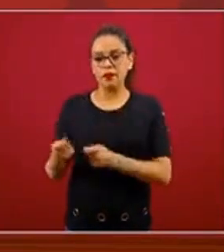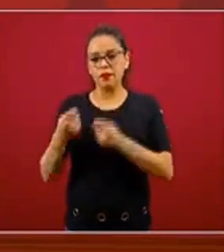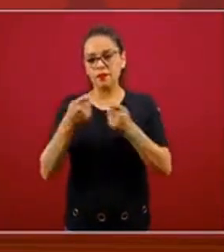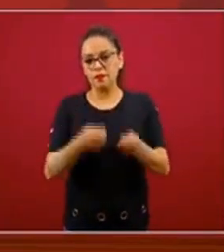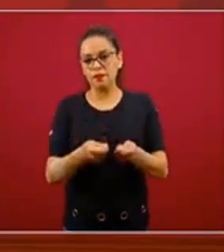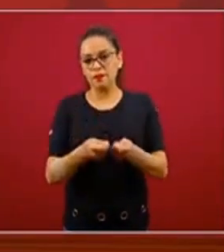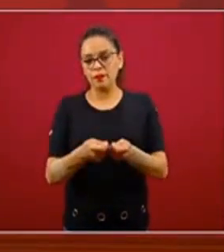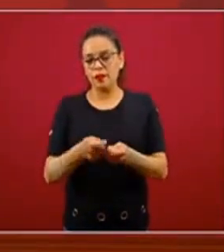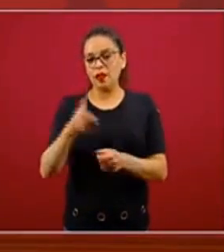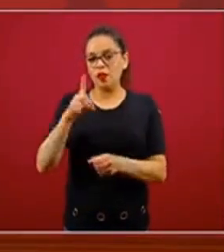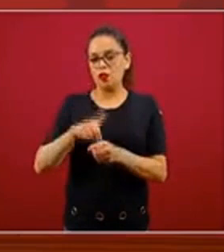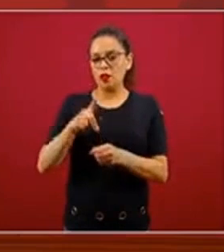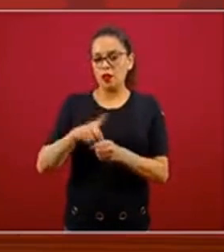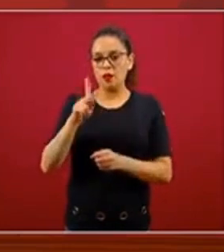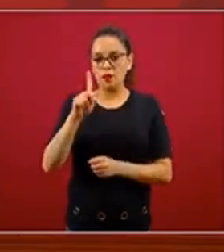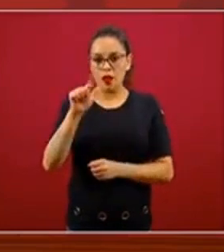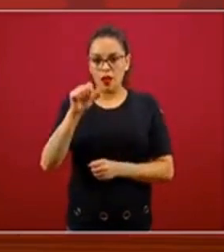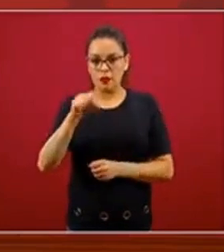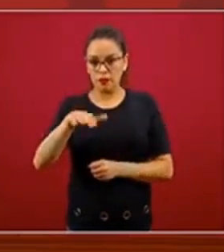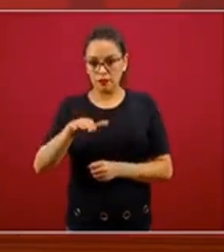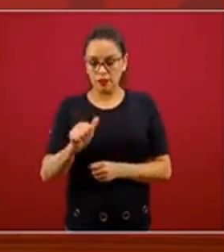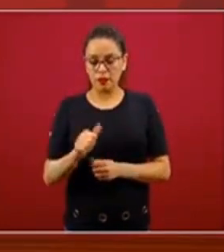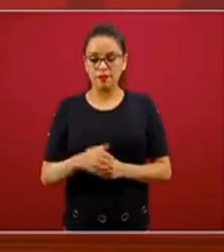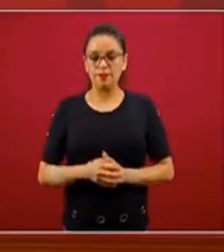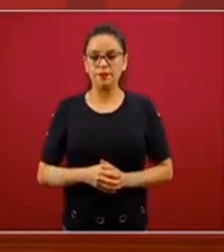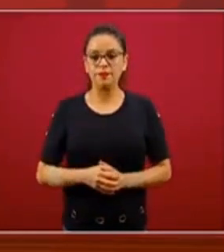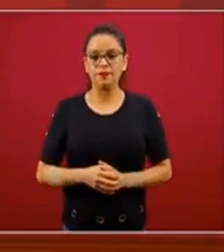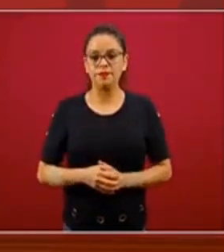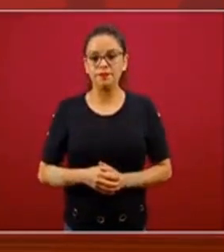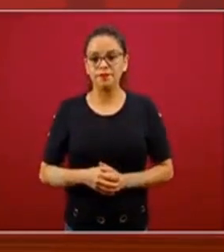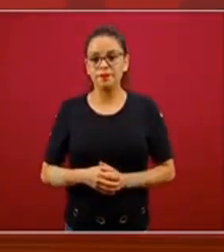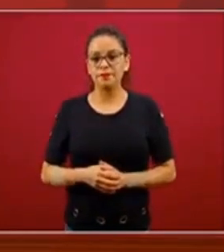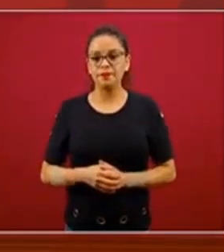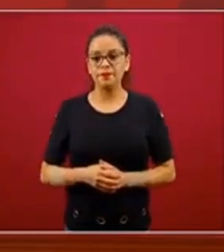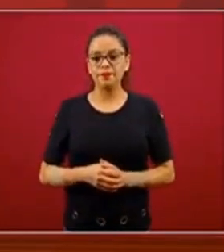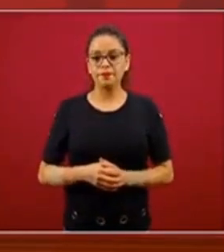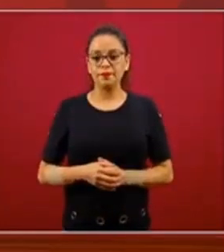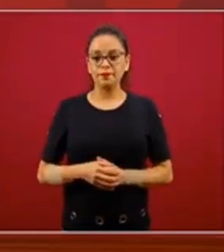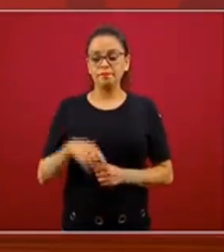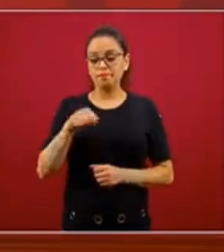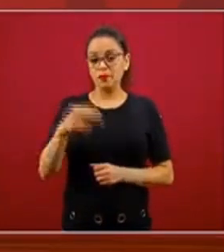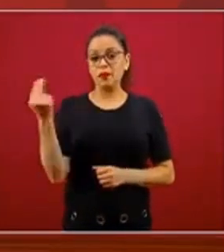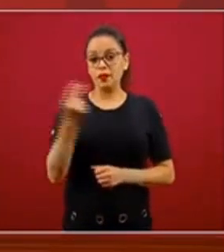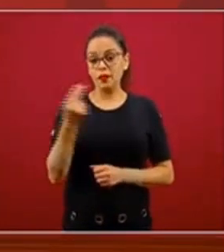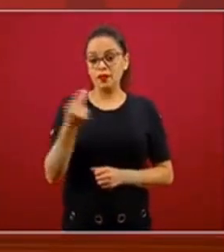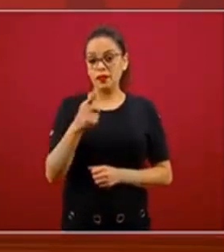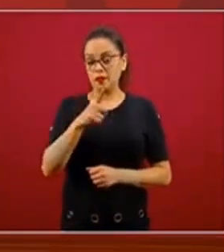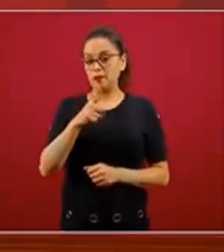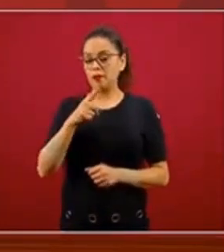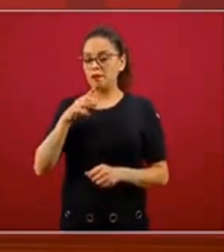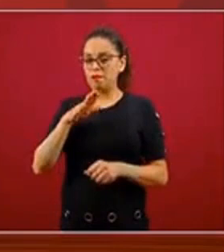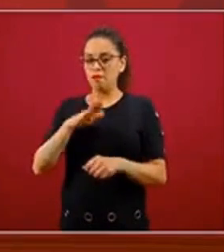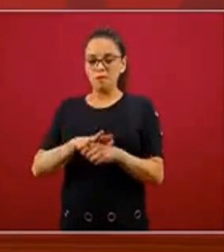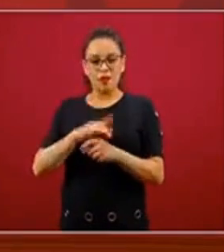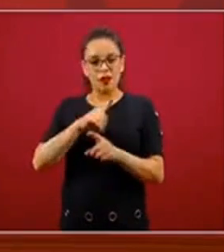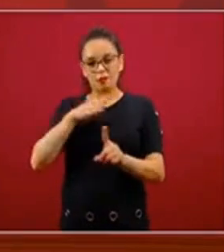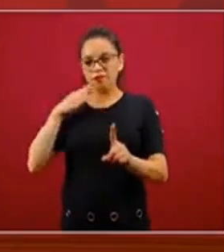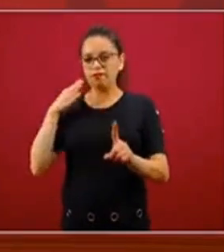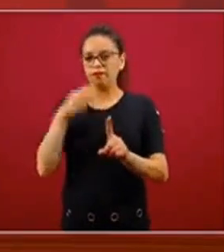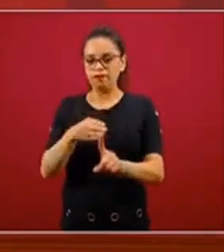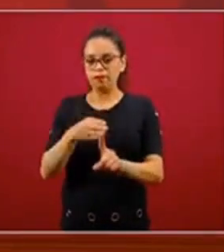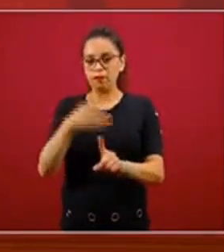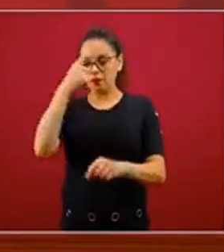Y particularmente ahí se requiere como una estructura directa que va a inhibir al